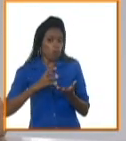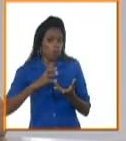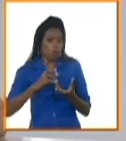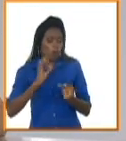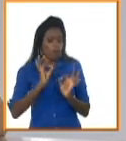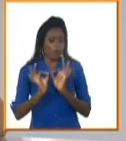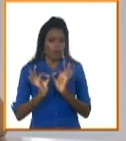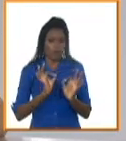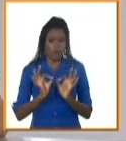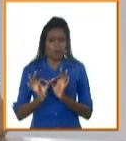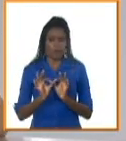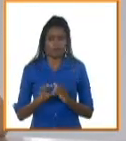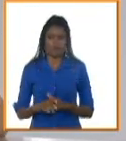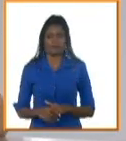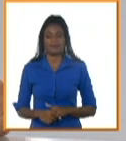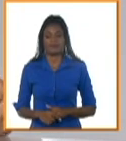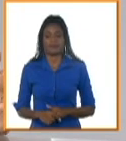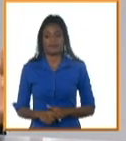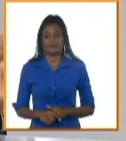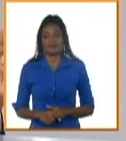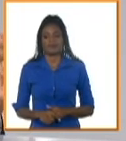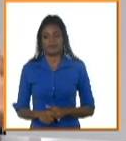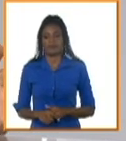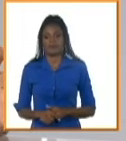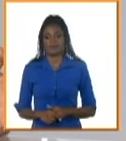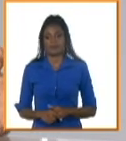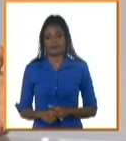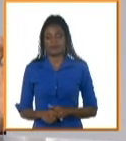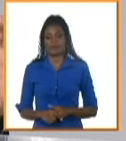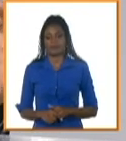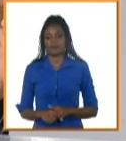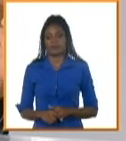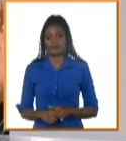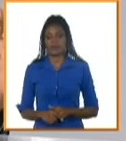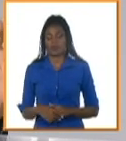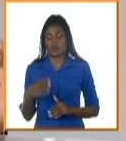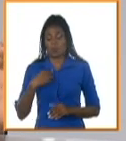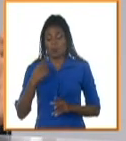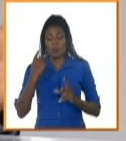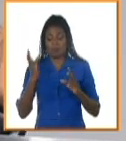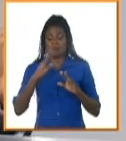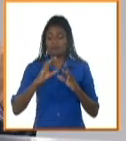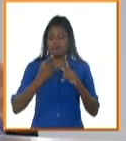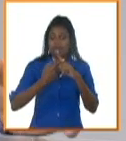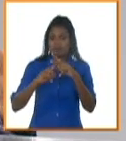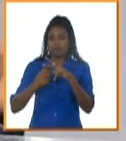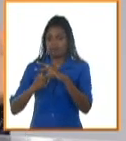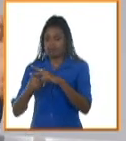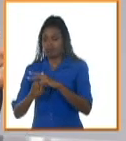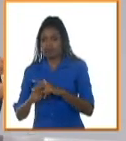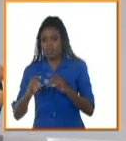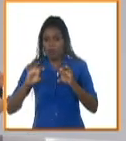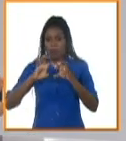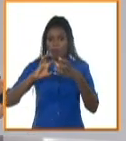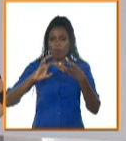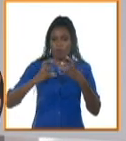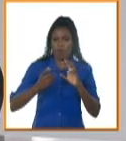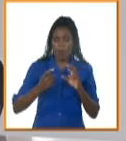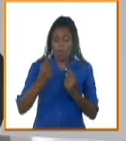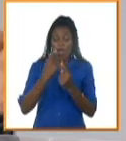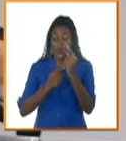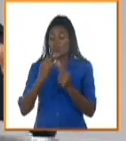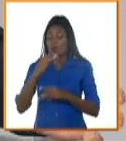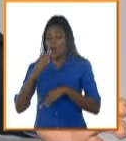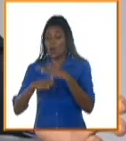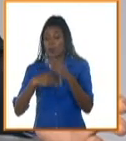seguridad el hecho también de que se han venido perfeccionando los mecanismos para gestionar los incidentes que se dan